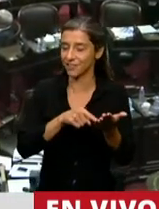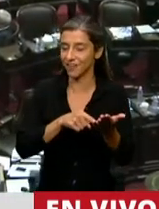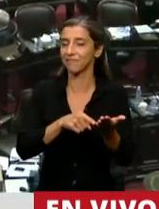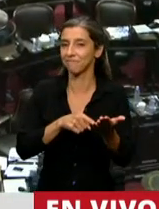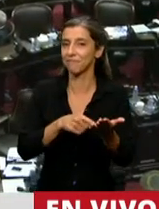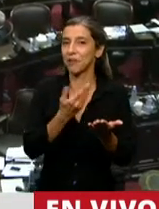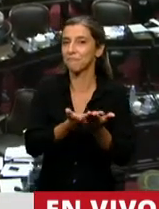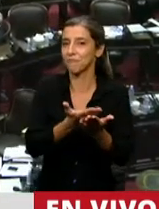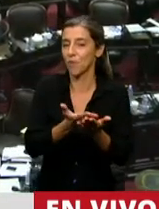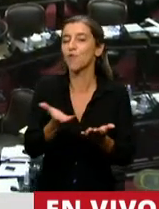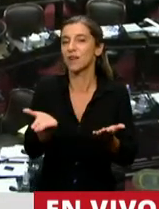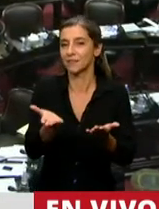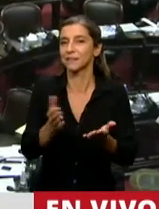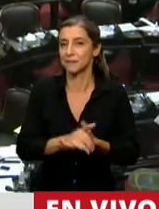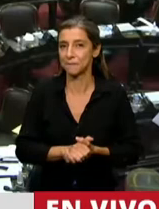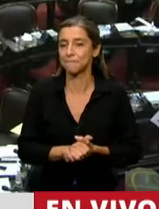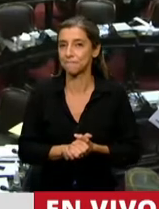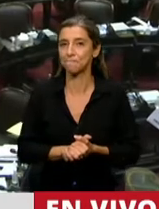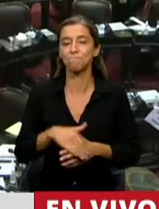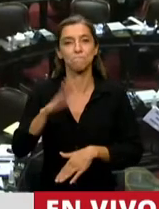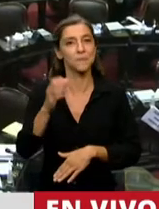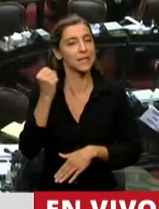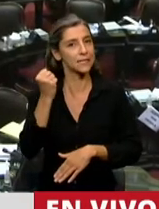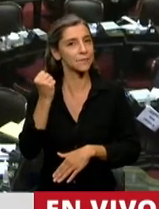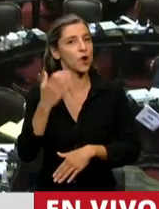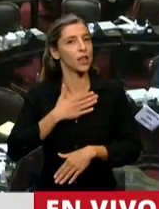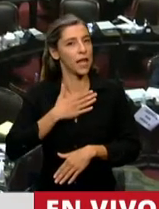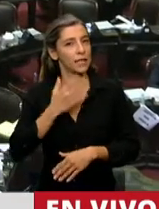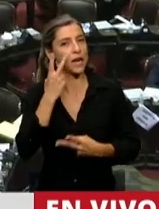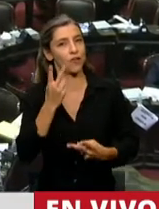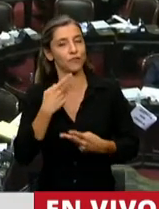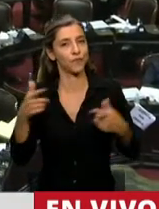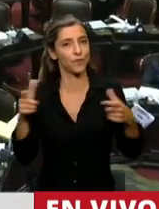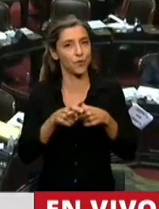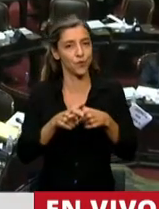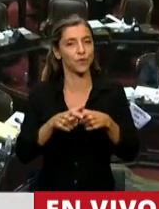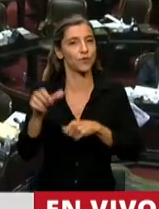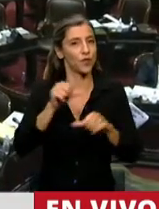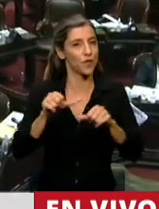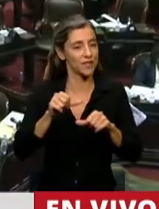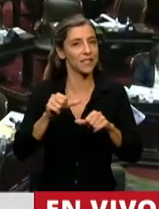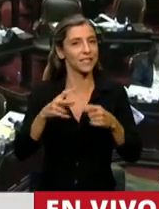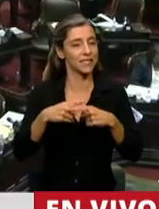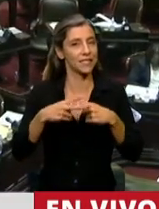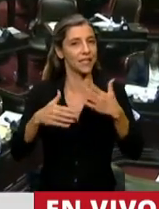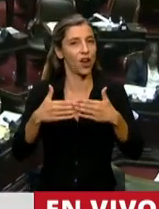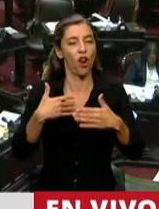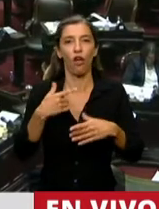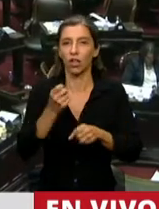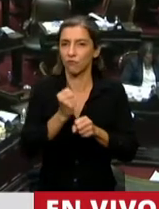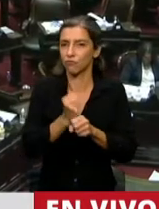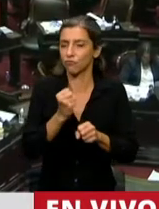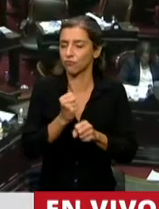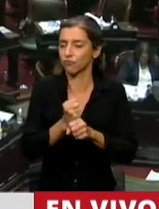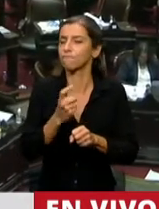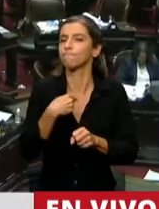realmente reconocer el trabajo de la Comisión de Ciencia y Tecnología. Y como decía la diputada propinante, no solamente de todos